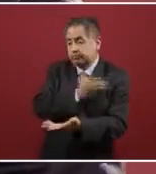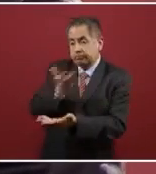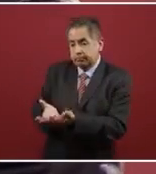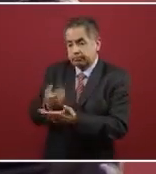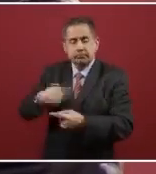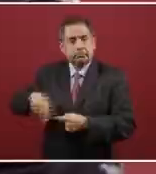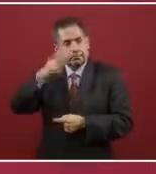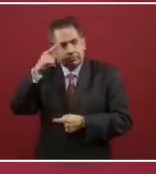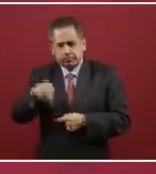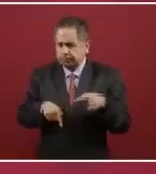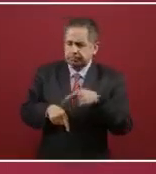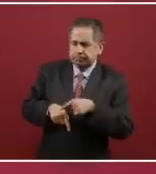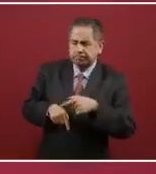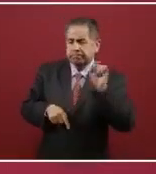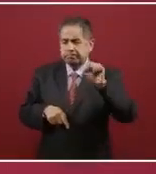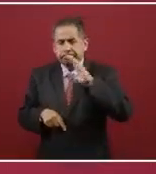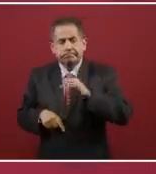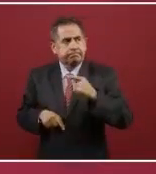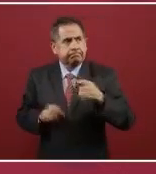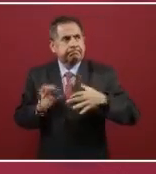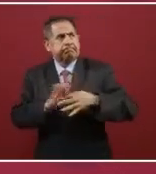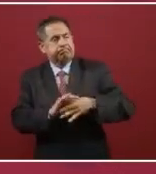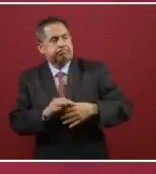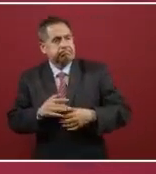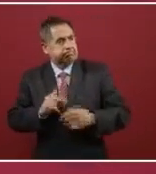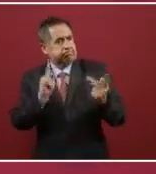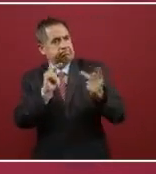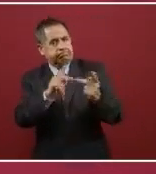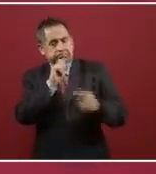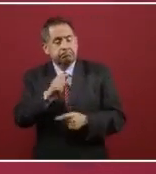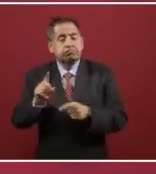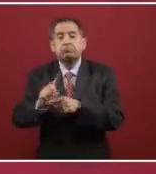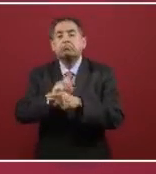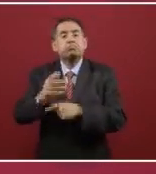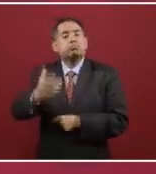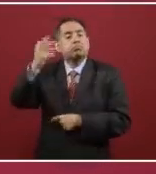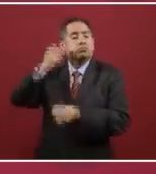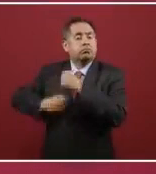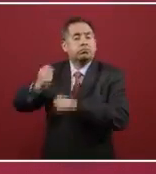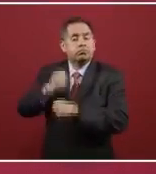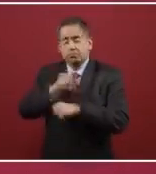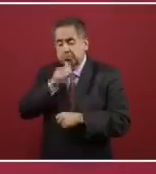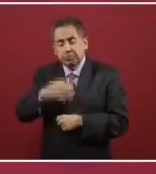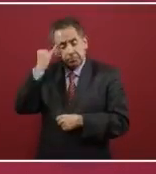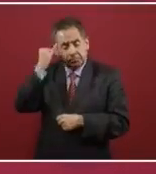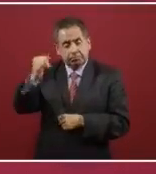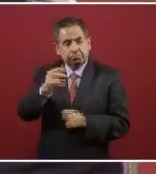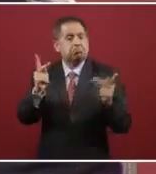y que haya coincidido con lo que nosotros hemos venido demandando desde hace muchos años.